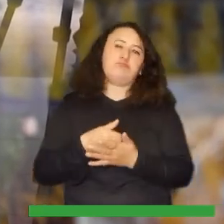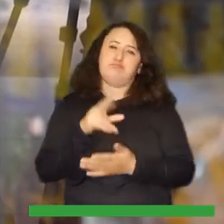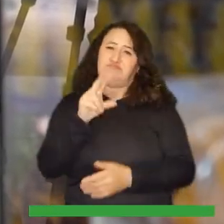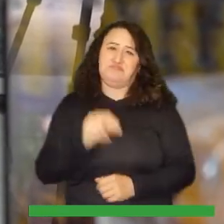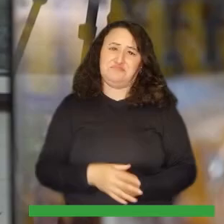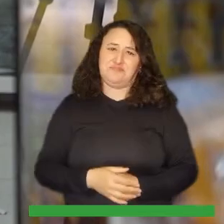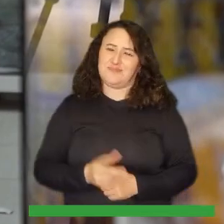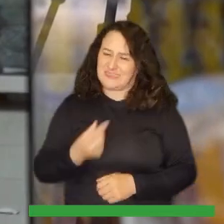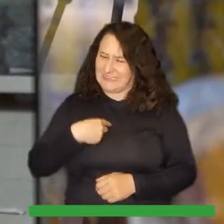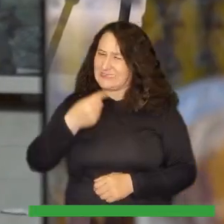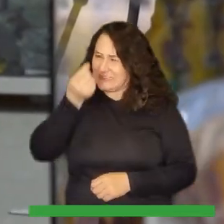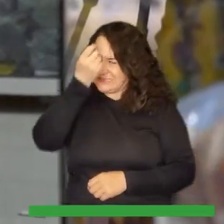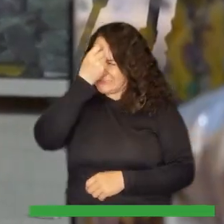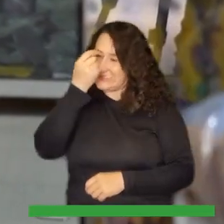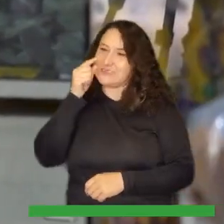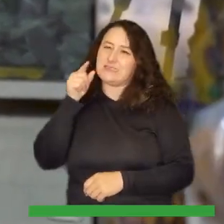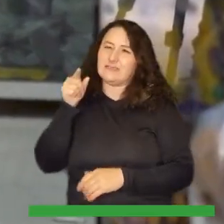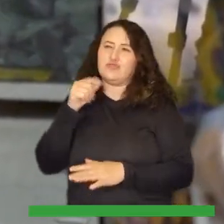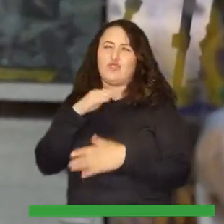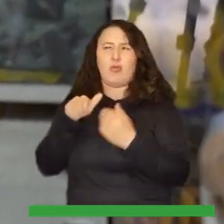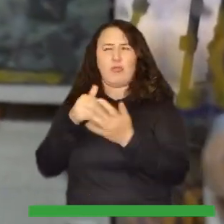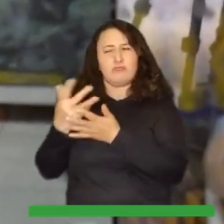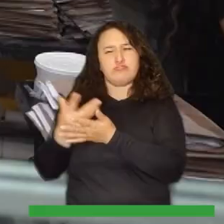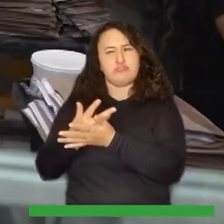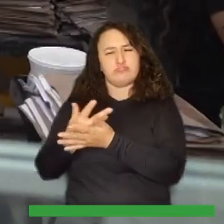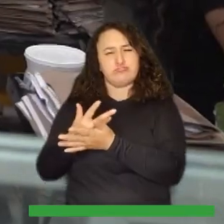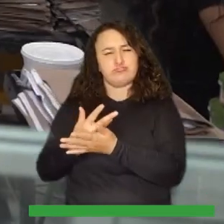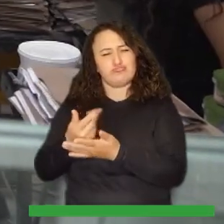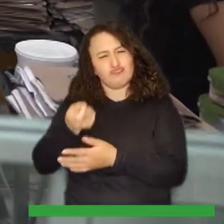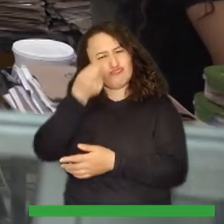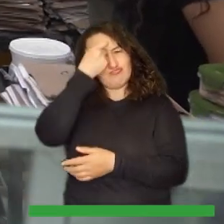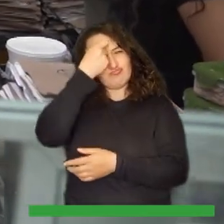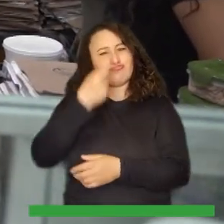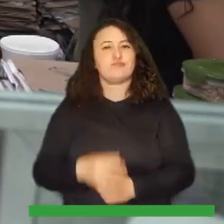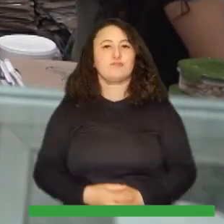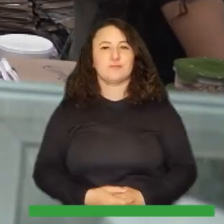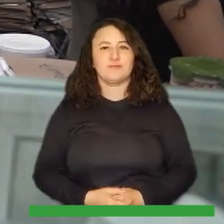muy en cuenta todas tus recomendaciones.